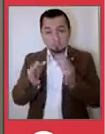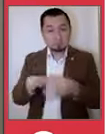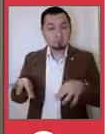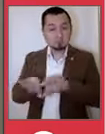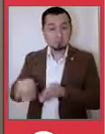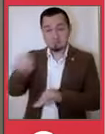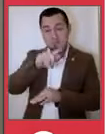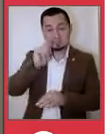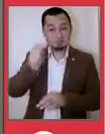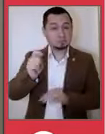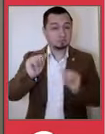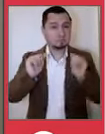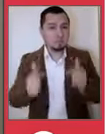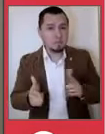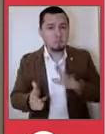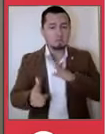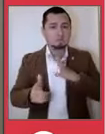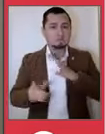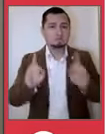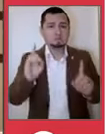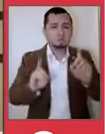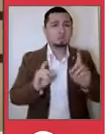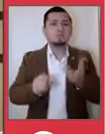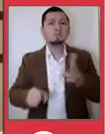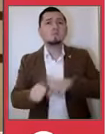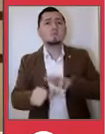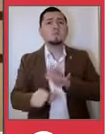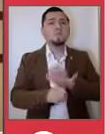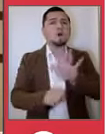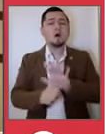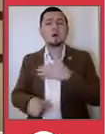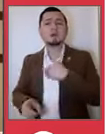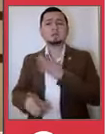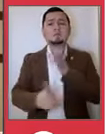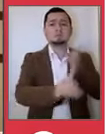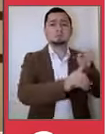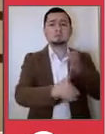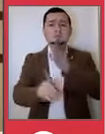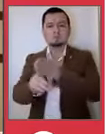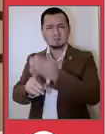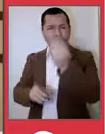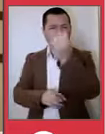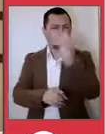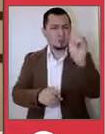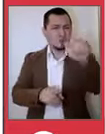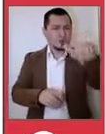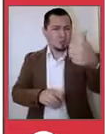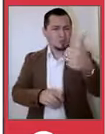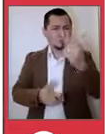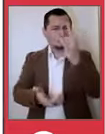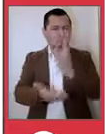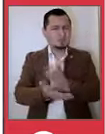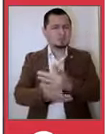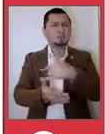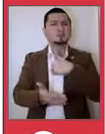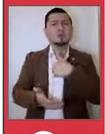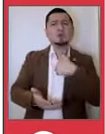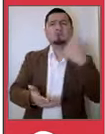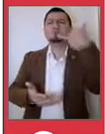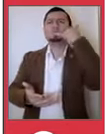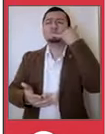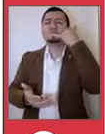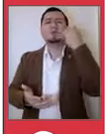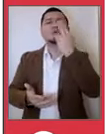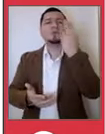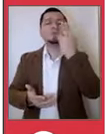si alguien tiene dudas de a qué hospital live llame al 911 ahí está la información disponible ahí podemos asesorar